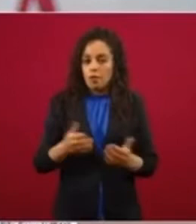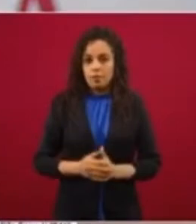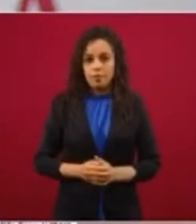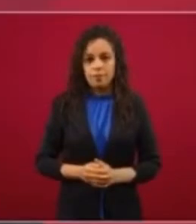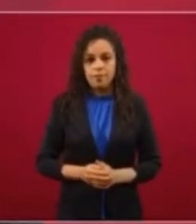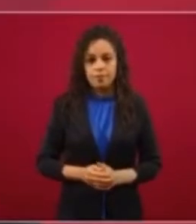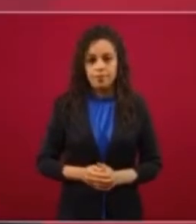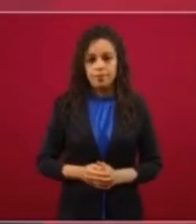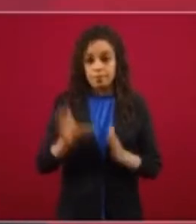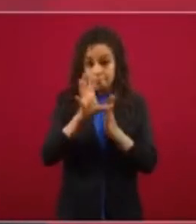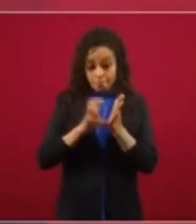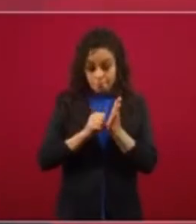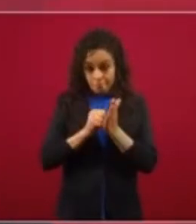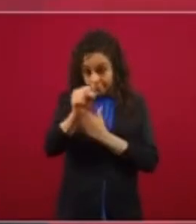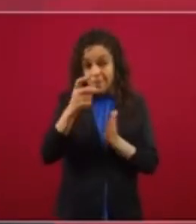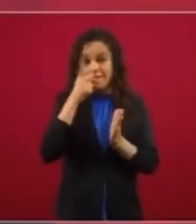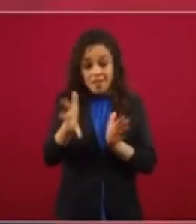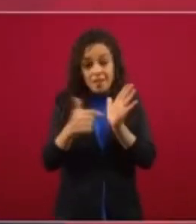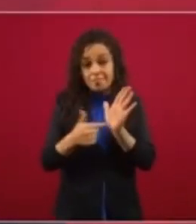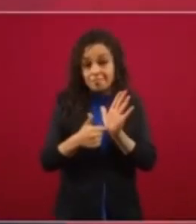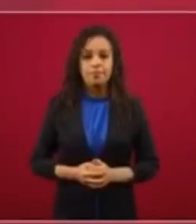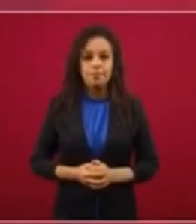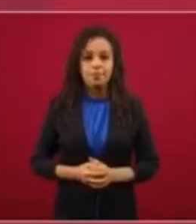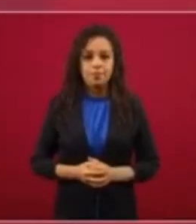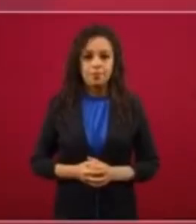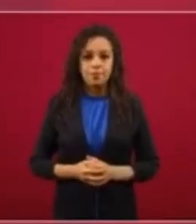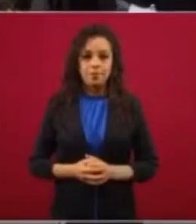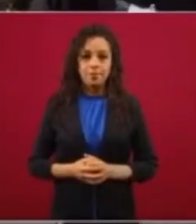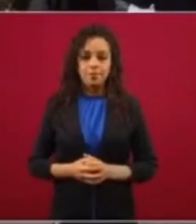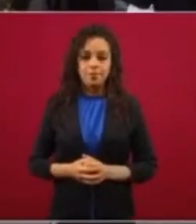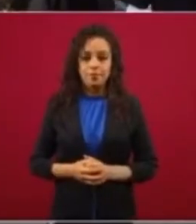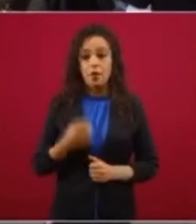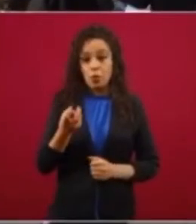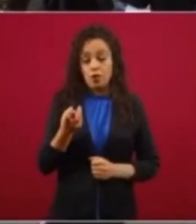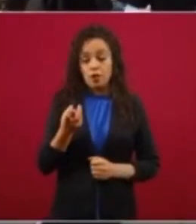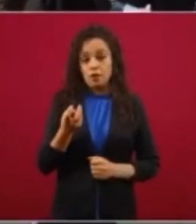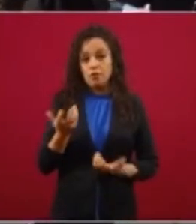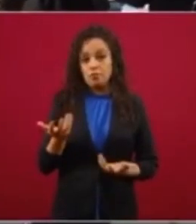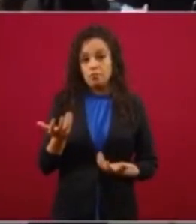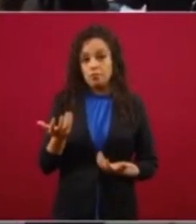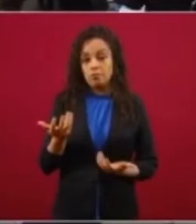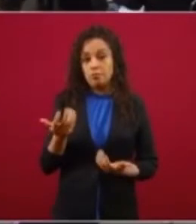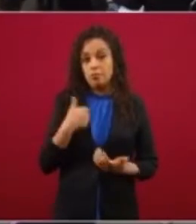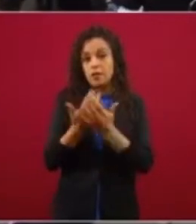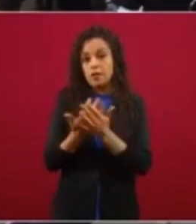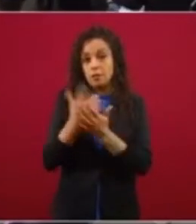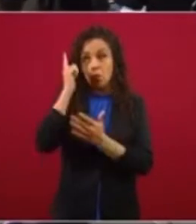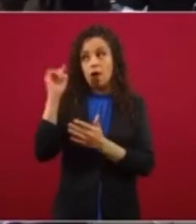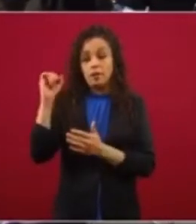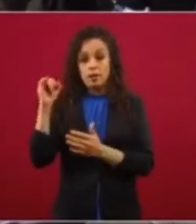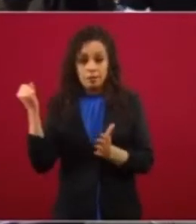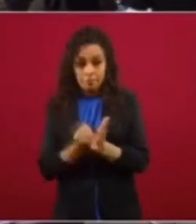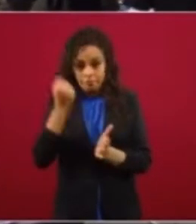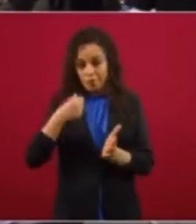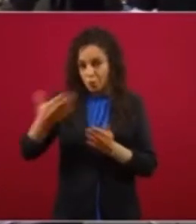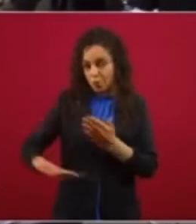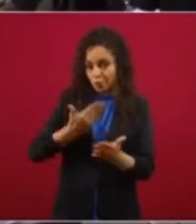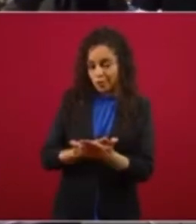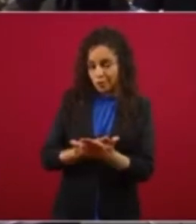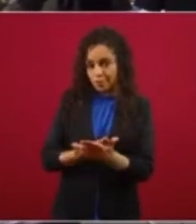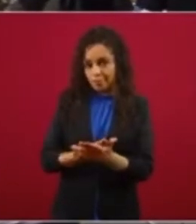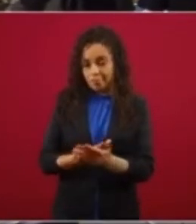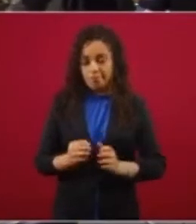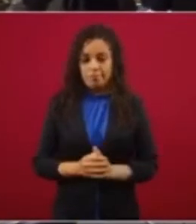lo que ya está en la Constitución, también en el artículo 4. Queremos que se apruebe nuestra iniciativa. Y otra cosa que